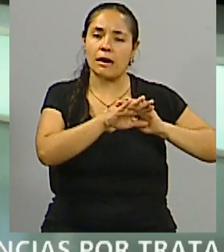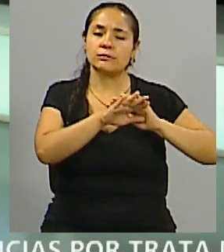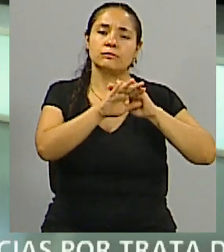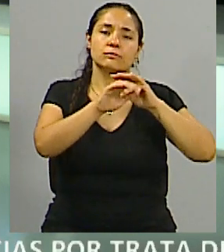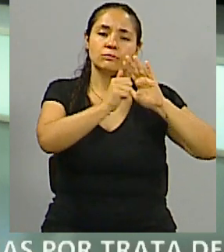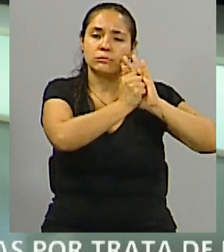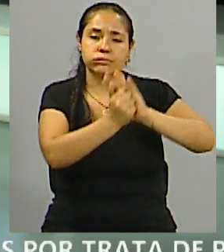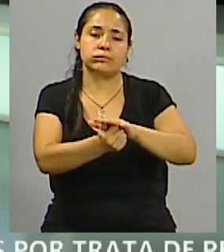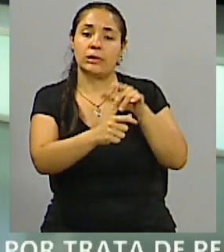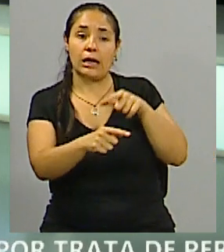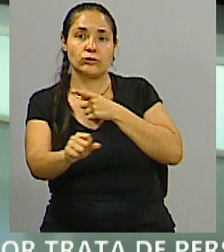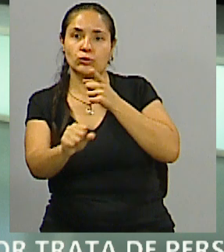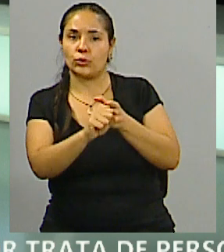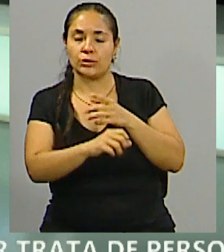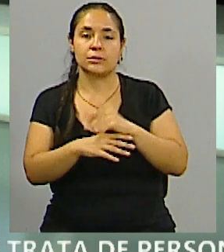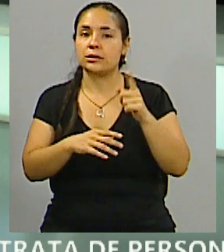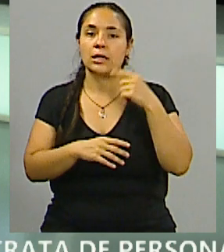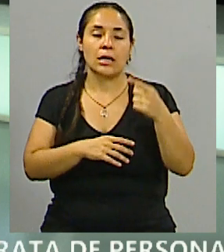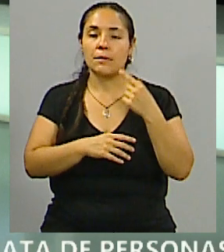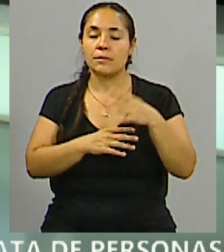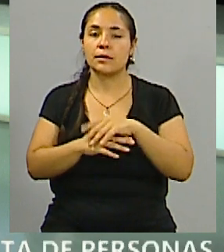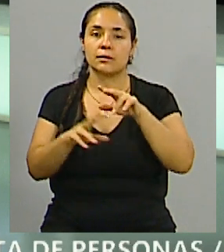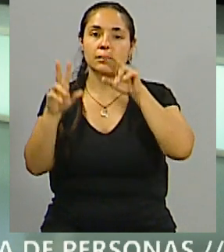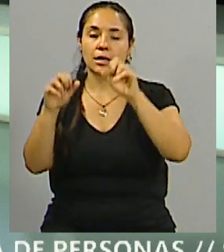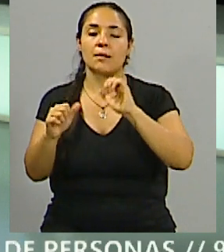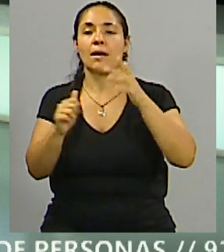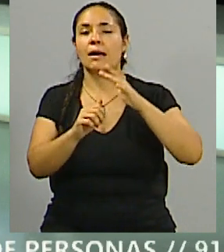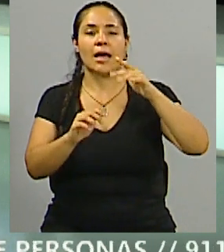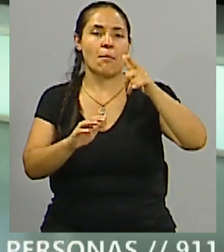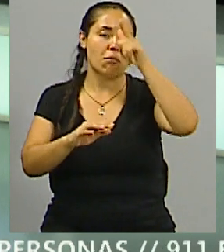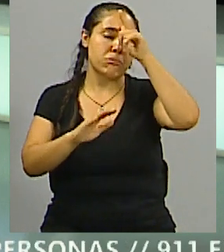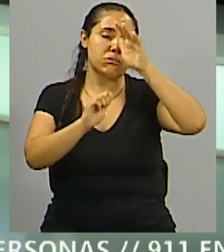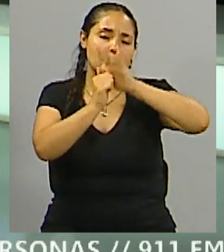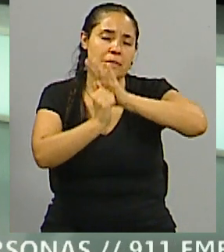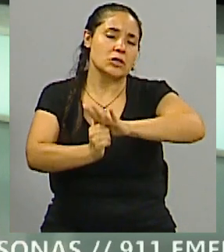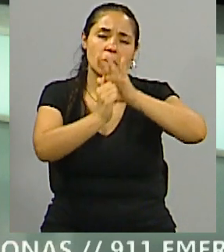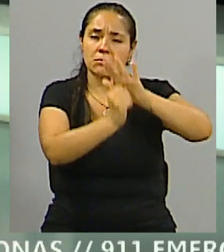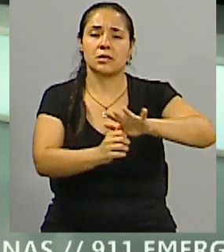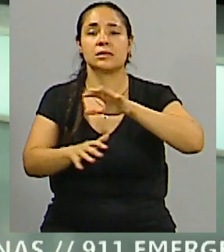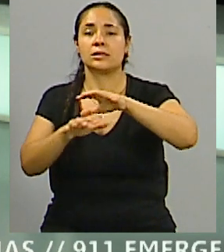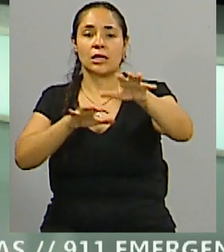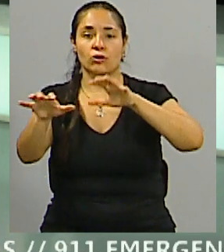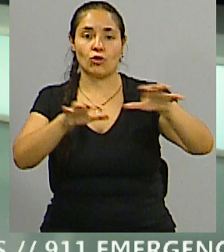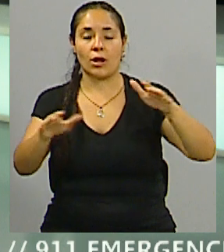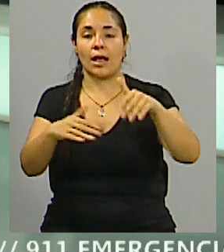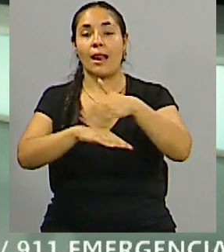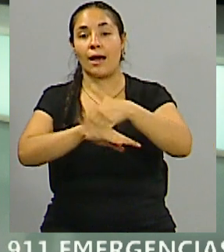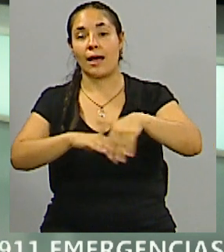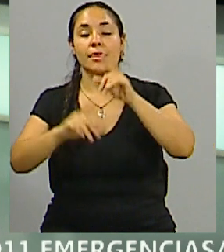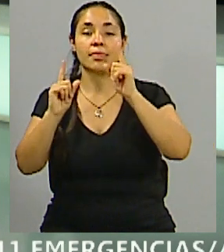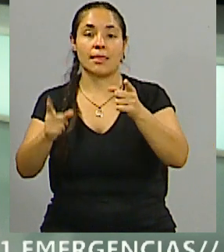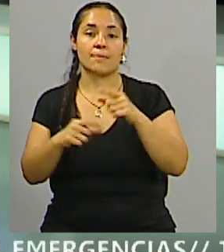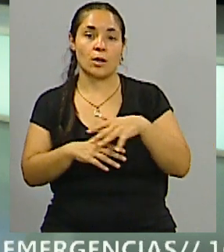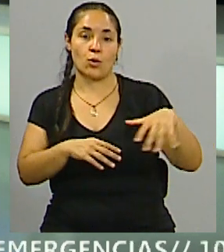primero representar y analizar todo lo que tiene que ver a veces con la represión que se da en diferentes sectores, en lugares públicos como también lugares